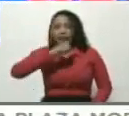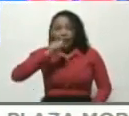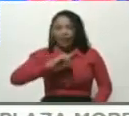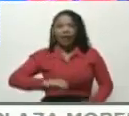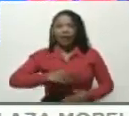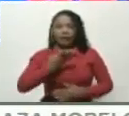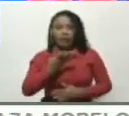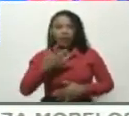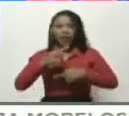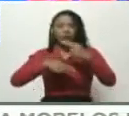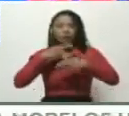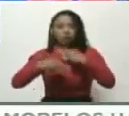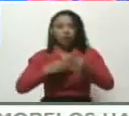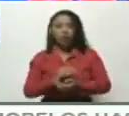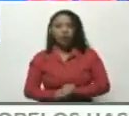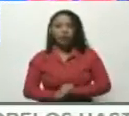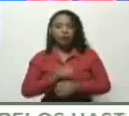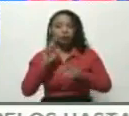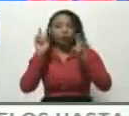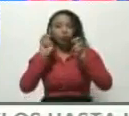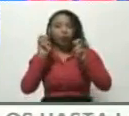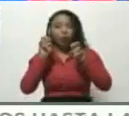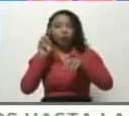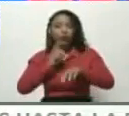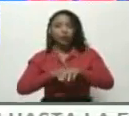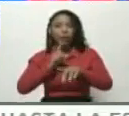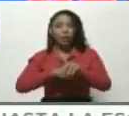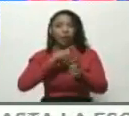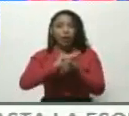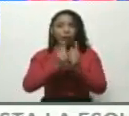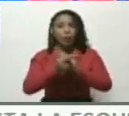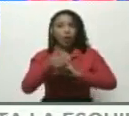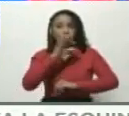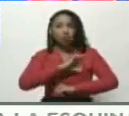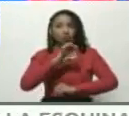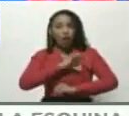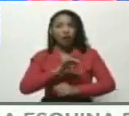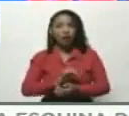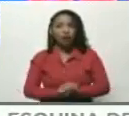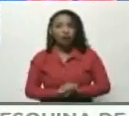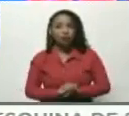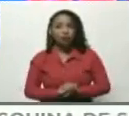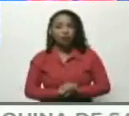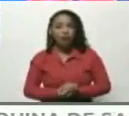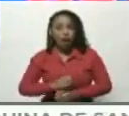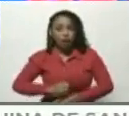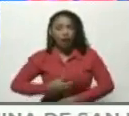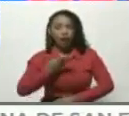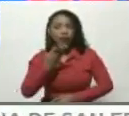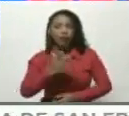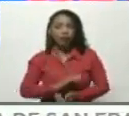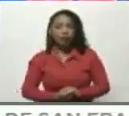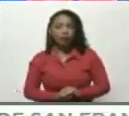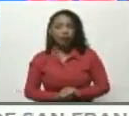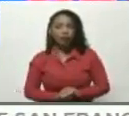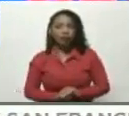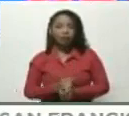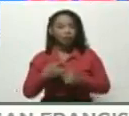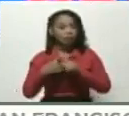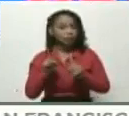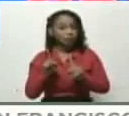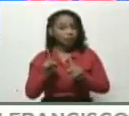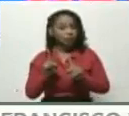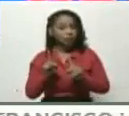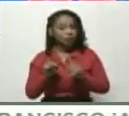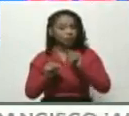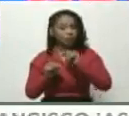renacer, revolucionar por una nueva época de transición al socialismo, el renacer. Pero